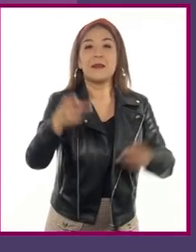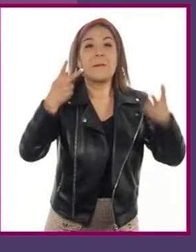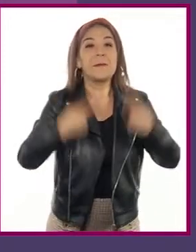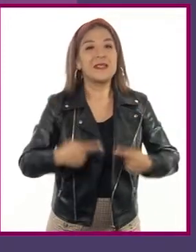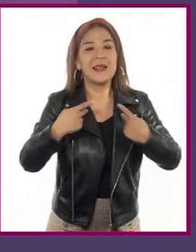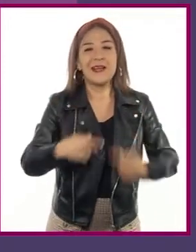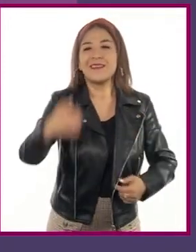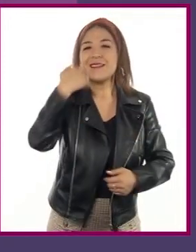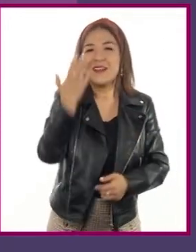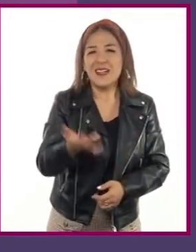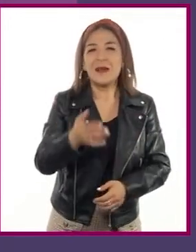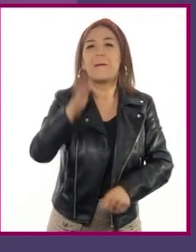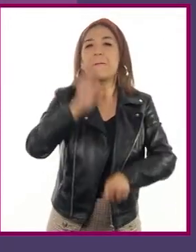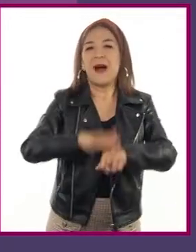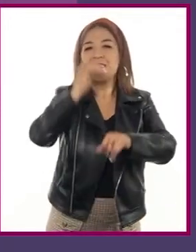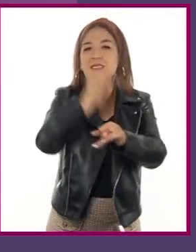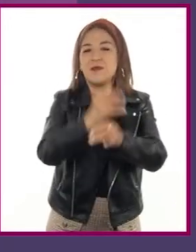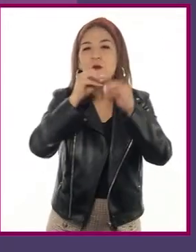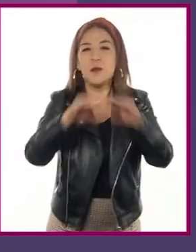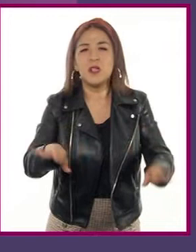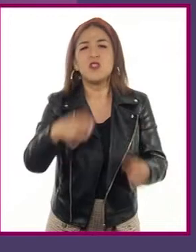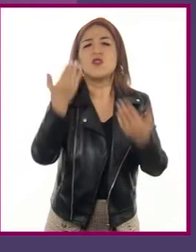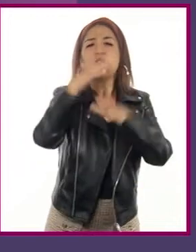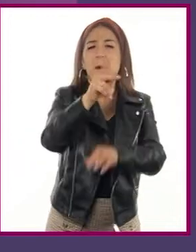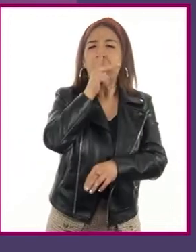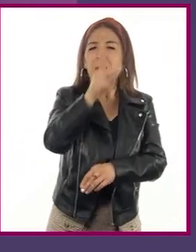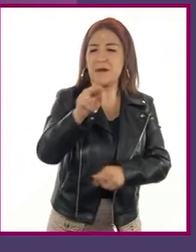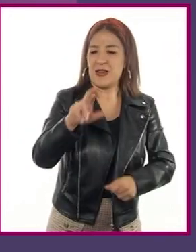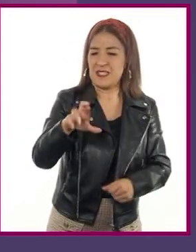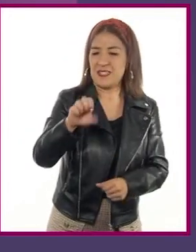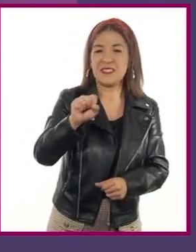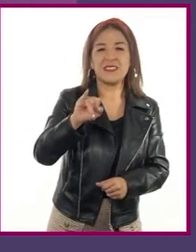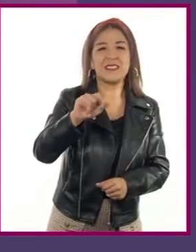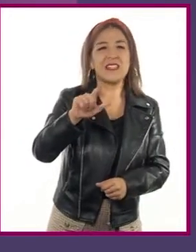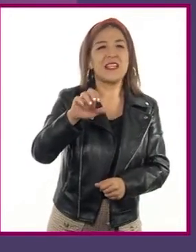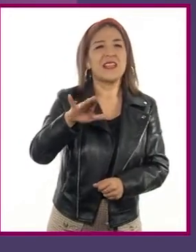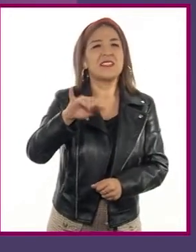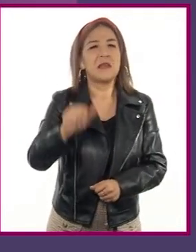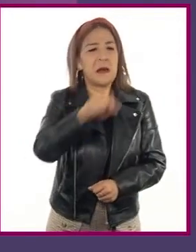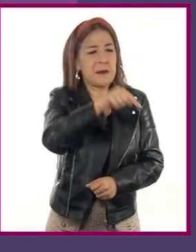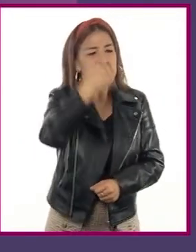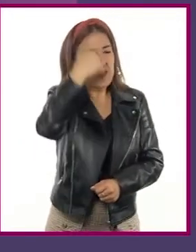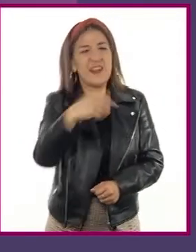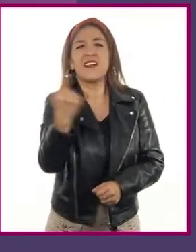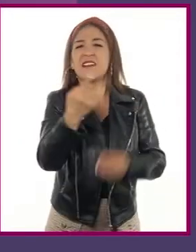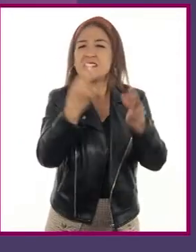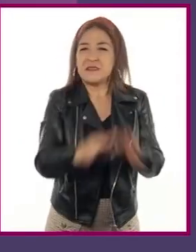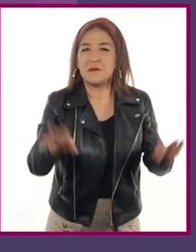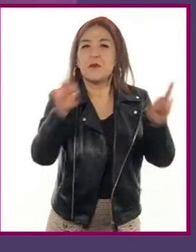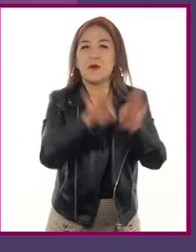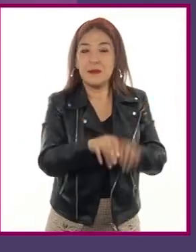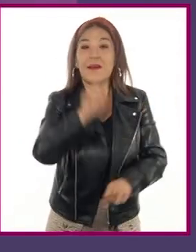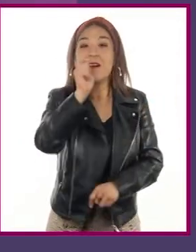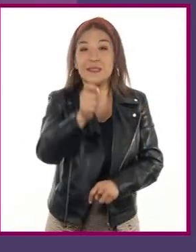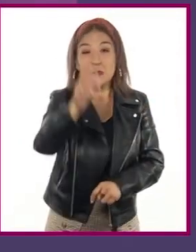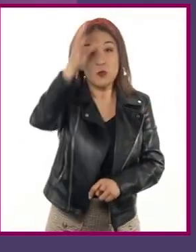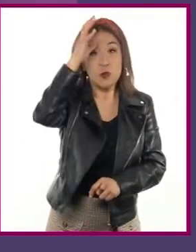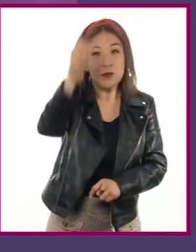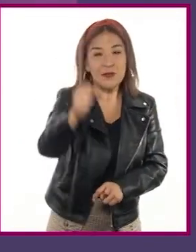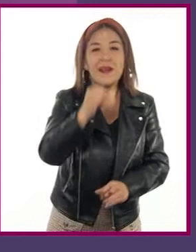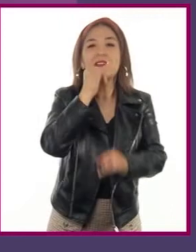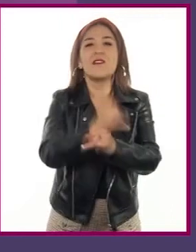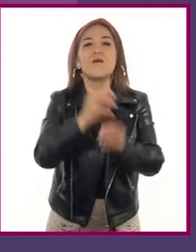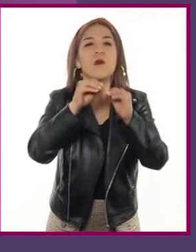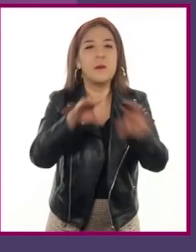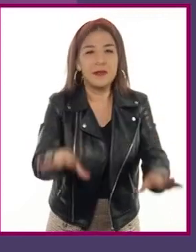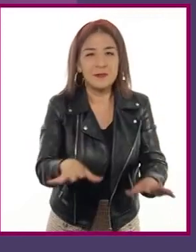quiere informarse sobre la resiliencia y su importancia, tiene que ver con el concepto de